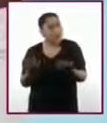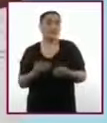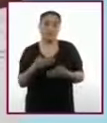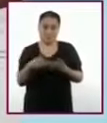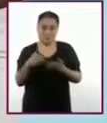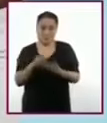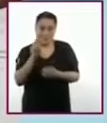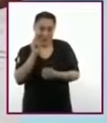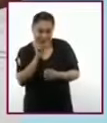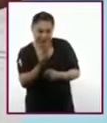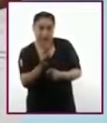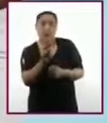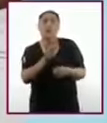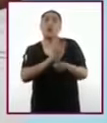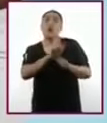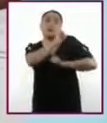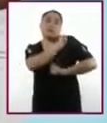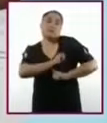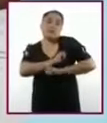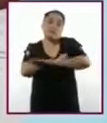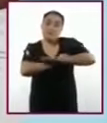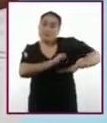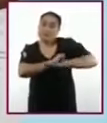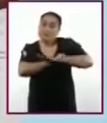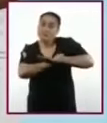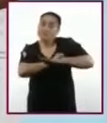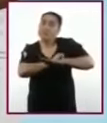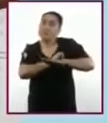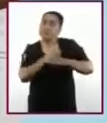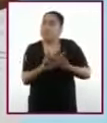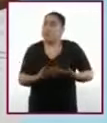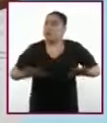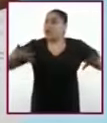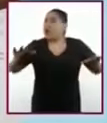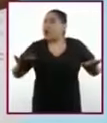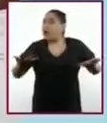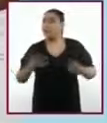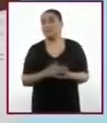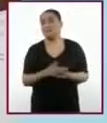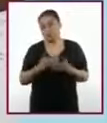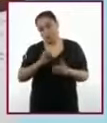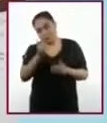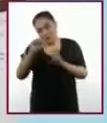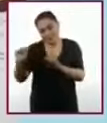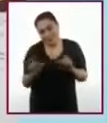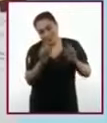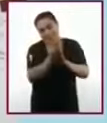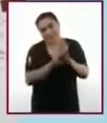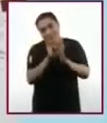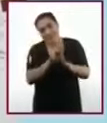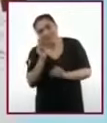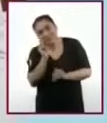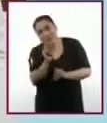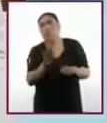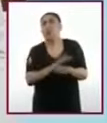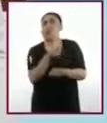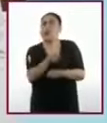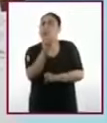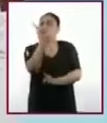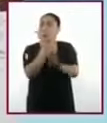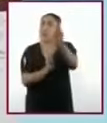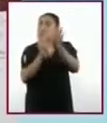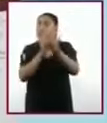quiénes conforman la base de la pirámide y por qué es la más grande? Ahora veamos el siguiente video para saber por qué las plantas conforman la base